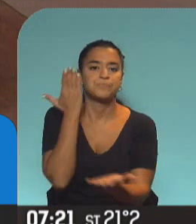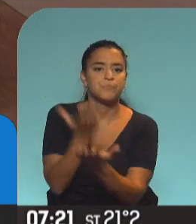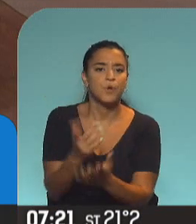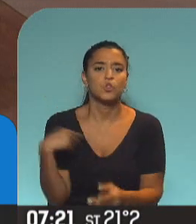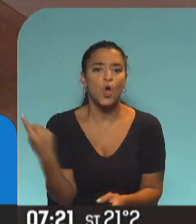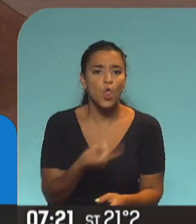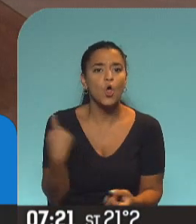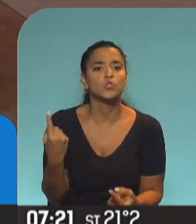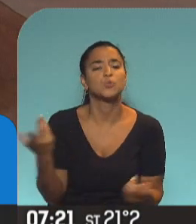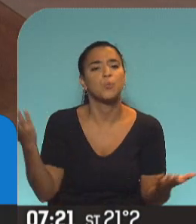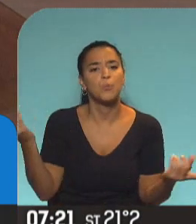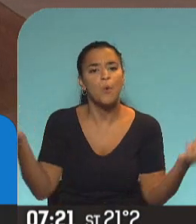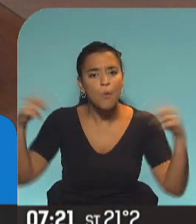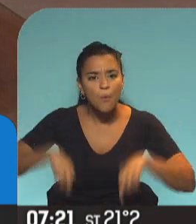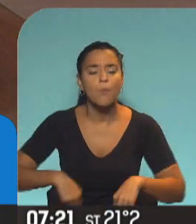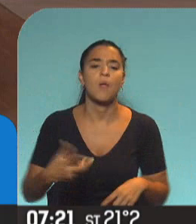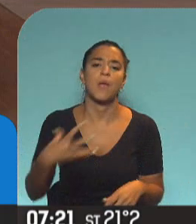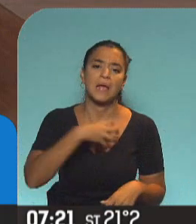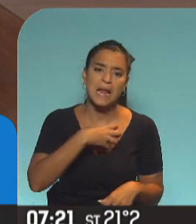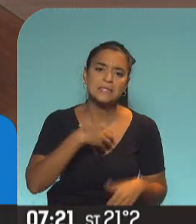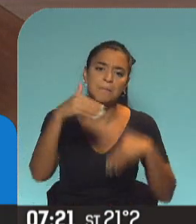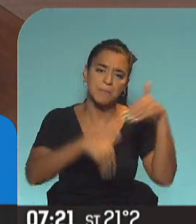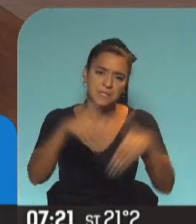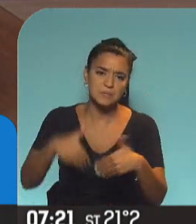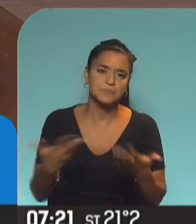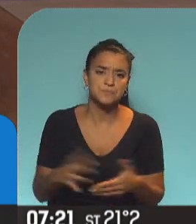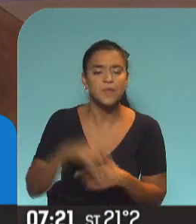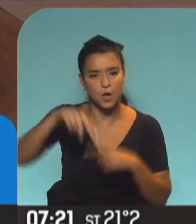como pedimos todos, que haya clases presenciales, obviamente en la medida de lo posible. Ahora seguimos con Pablo.